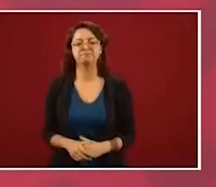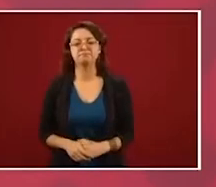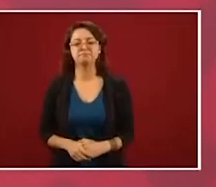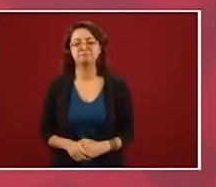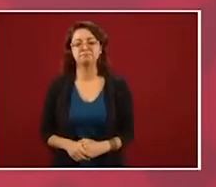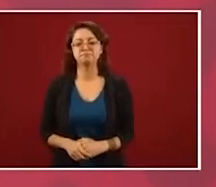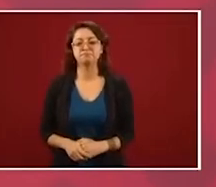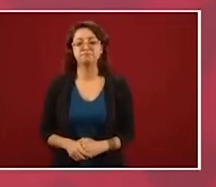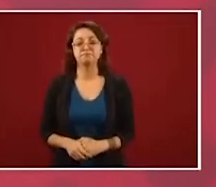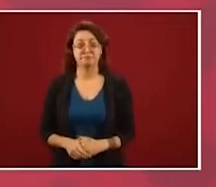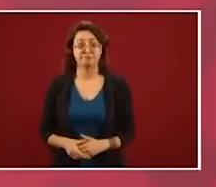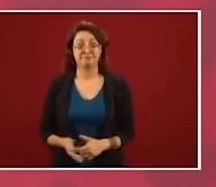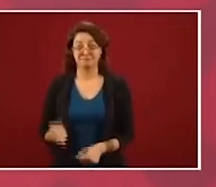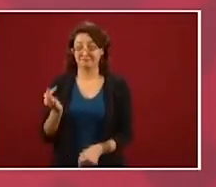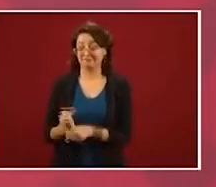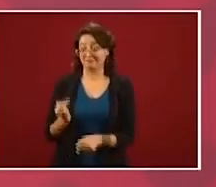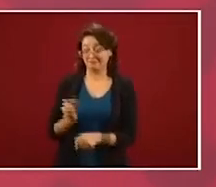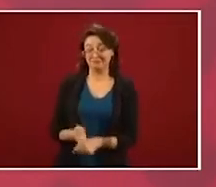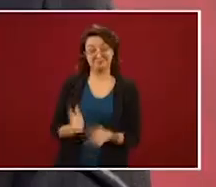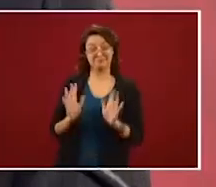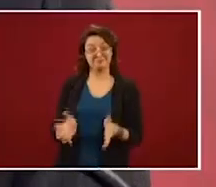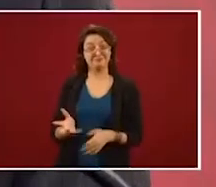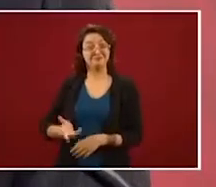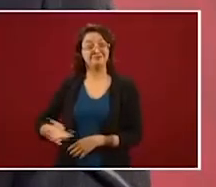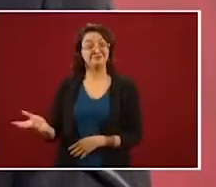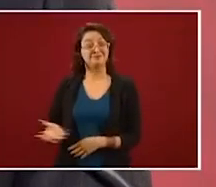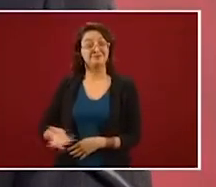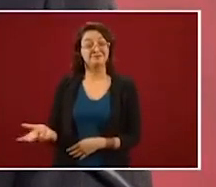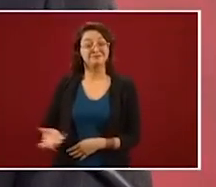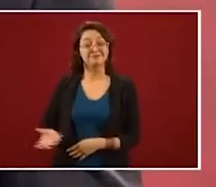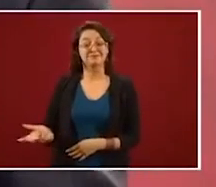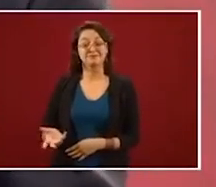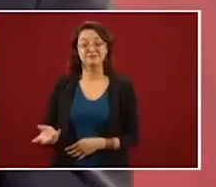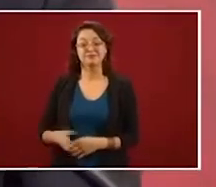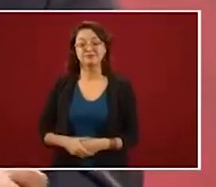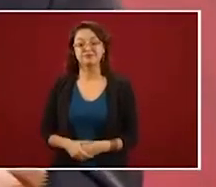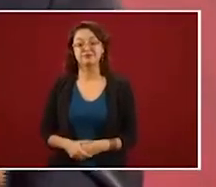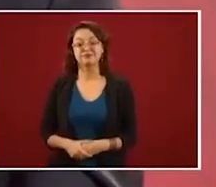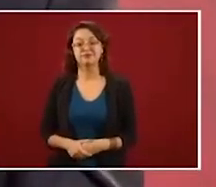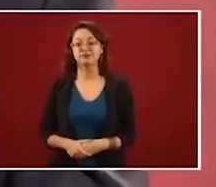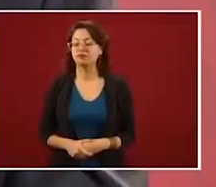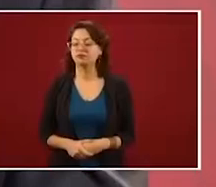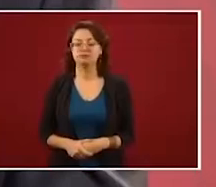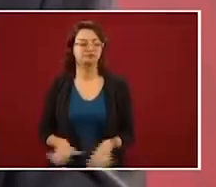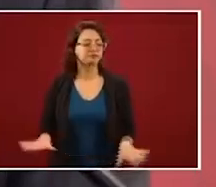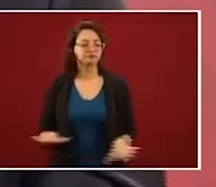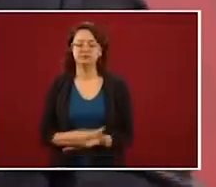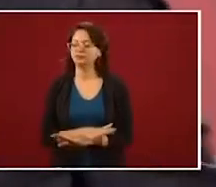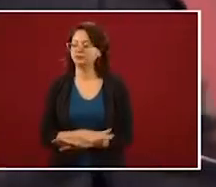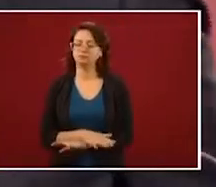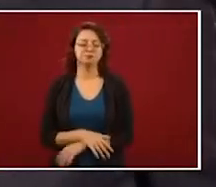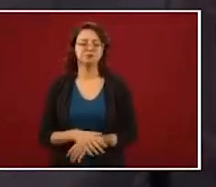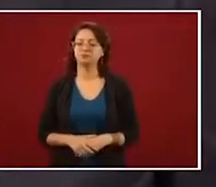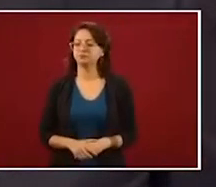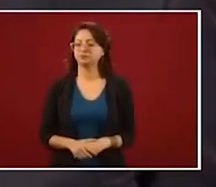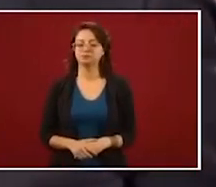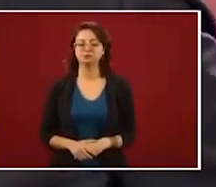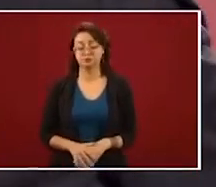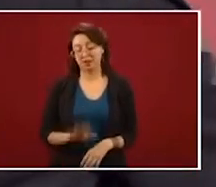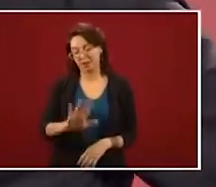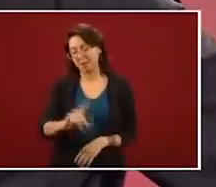y es lo inmediato y es lo que estamos haciendo y no vamos a cambiar. En otros